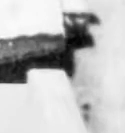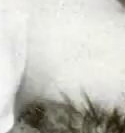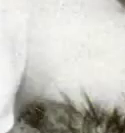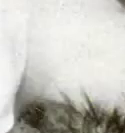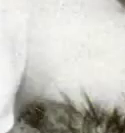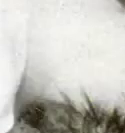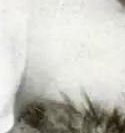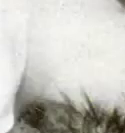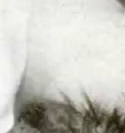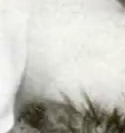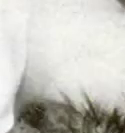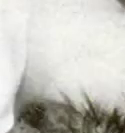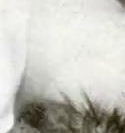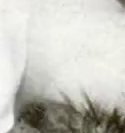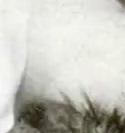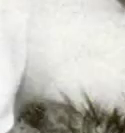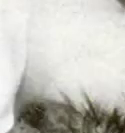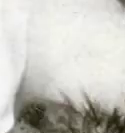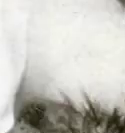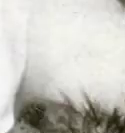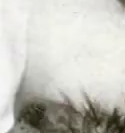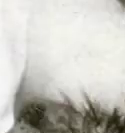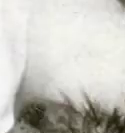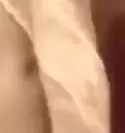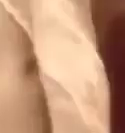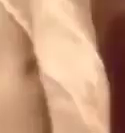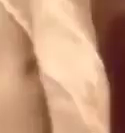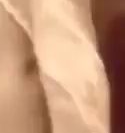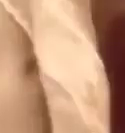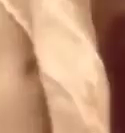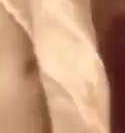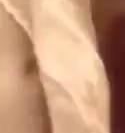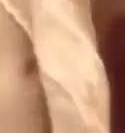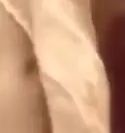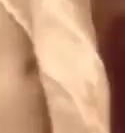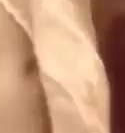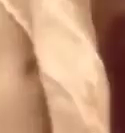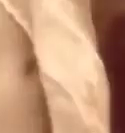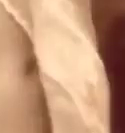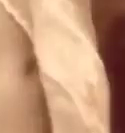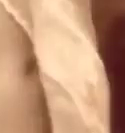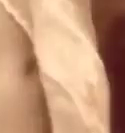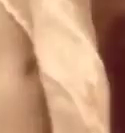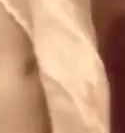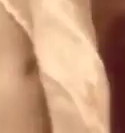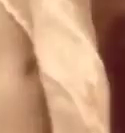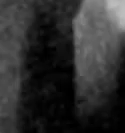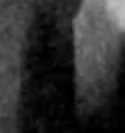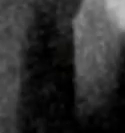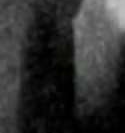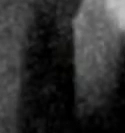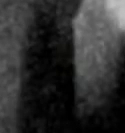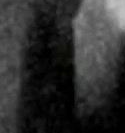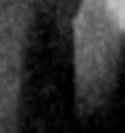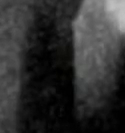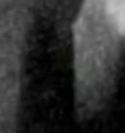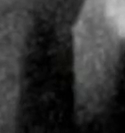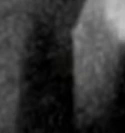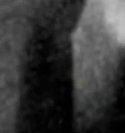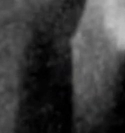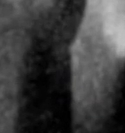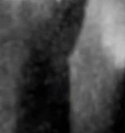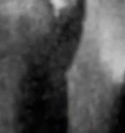y mi abuela se vino de España a cuidarme y con botellas de agua caliente, con